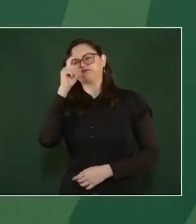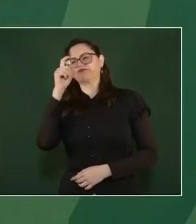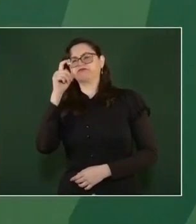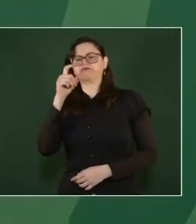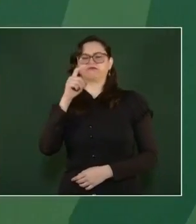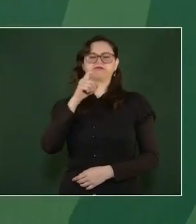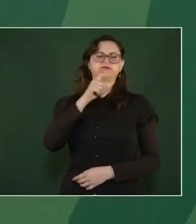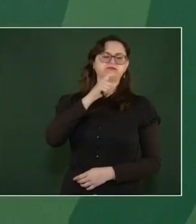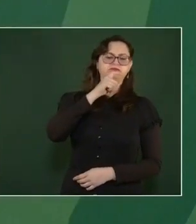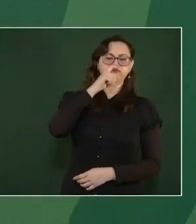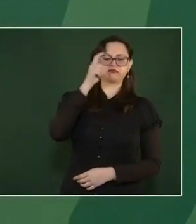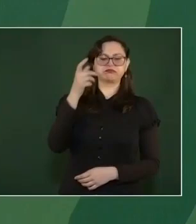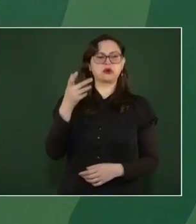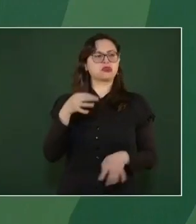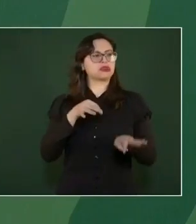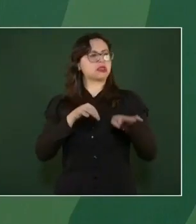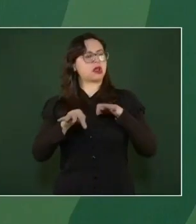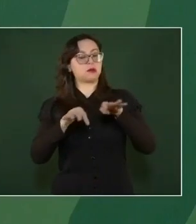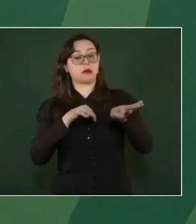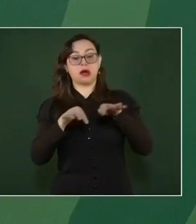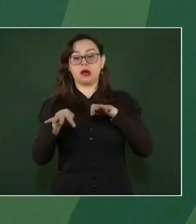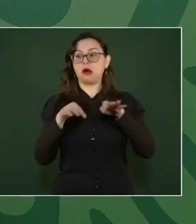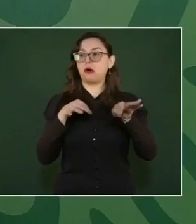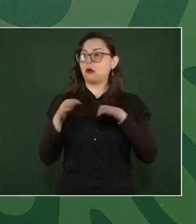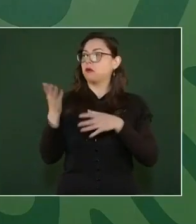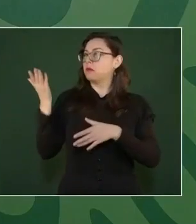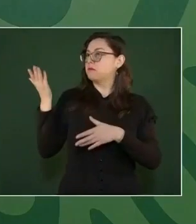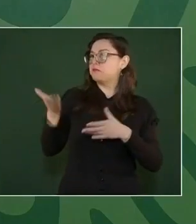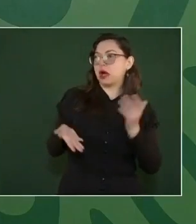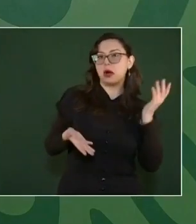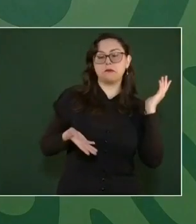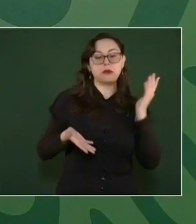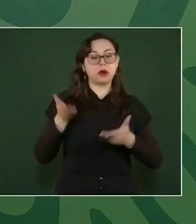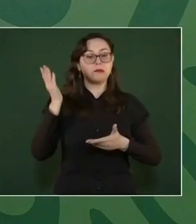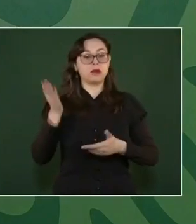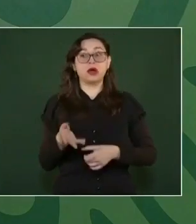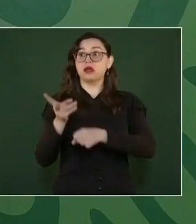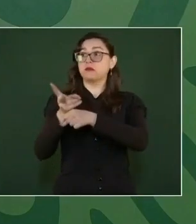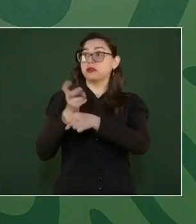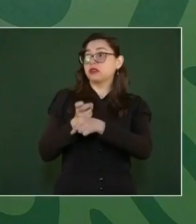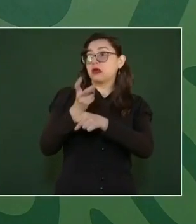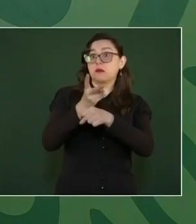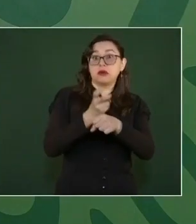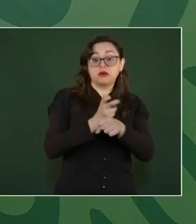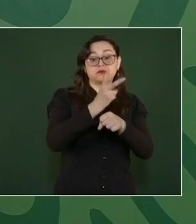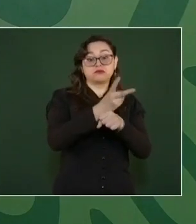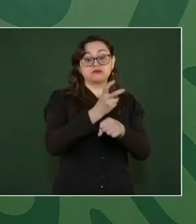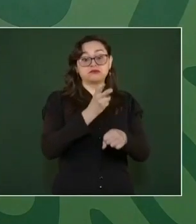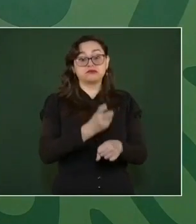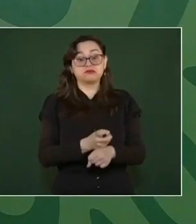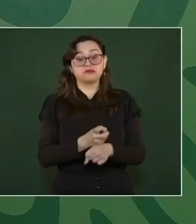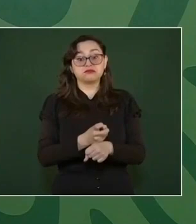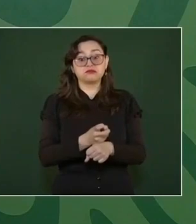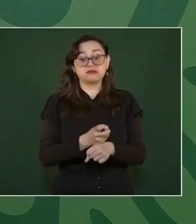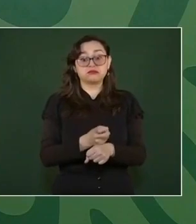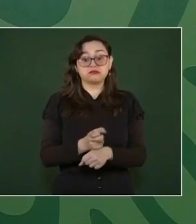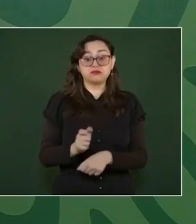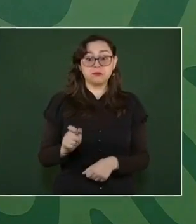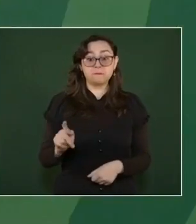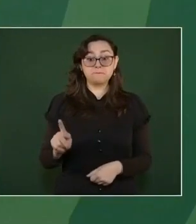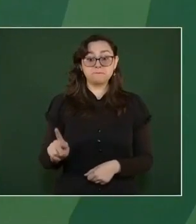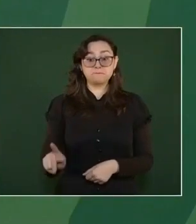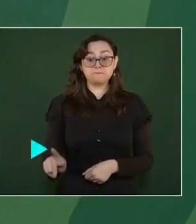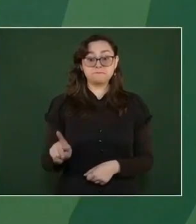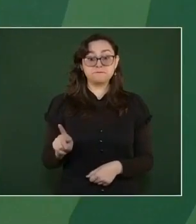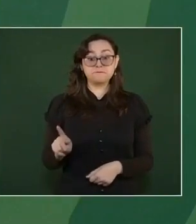Federal llenaron este centro de pantallas para